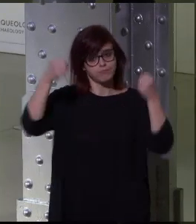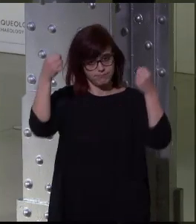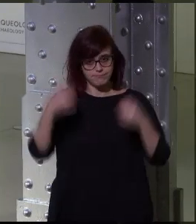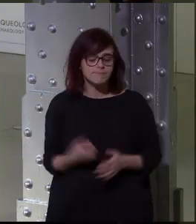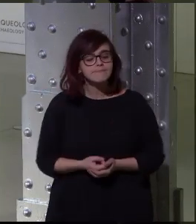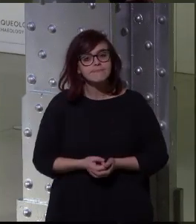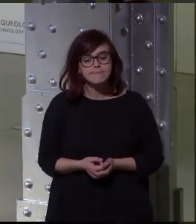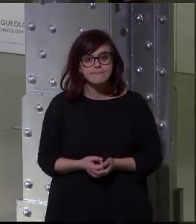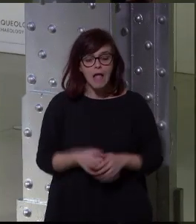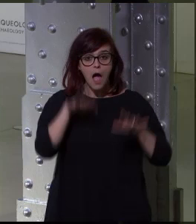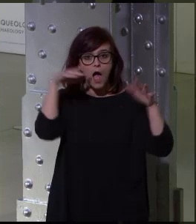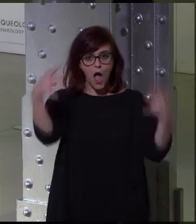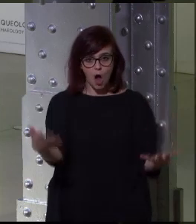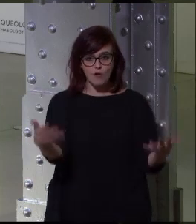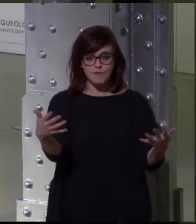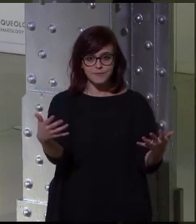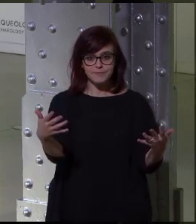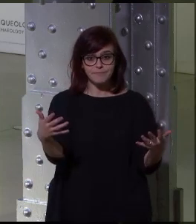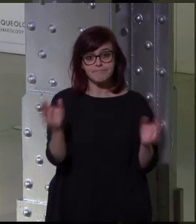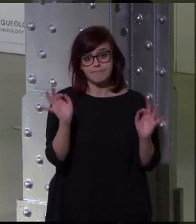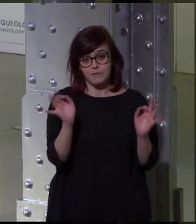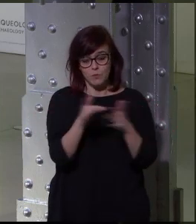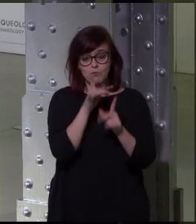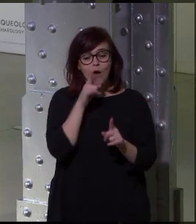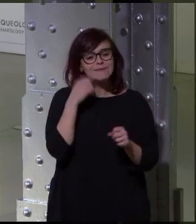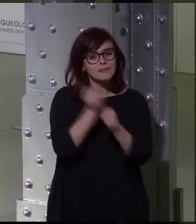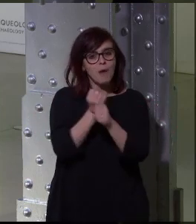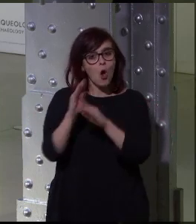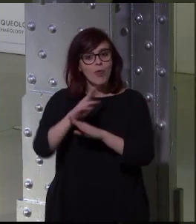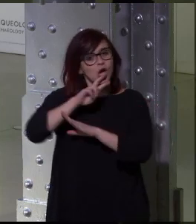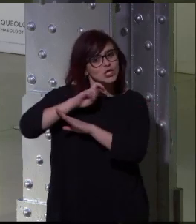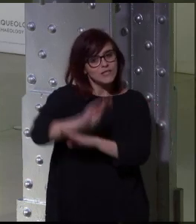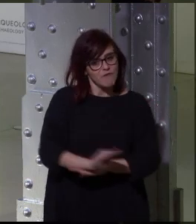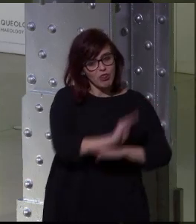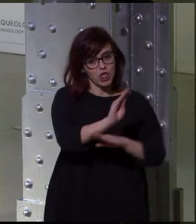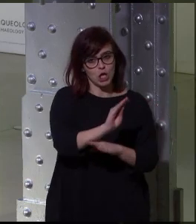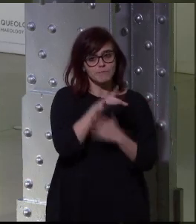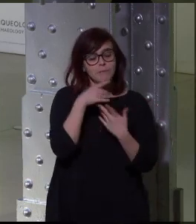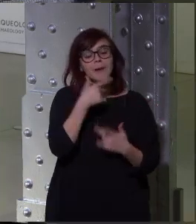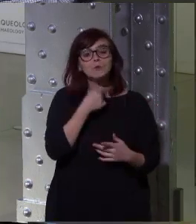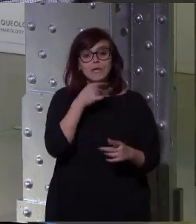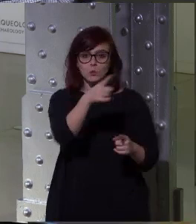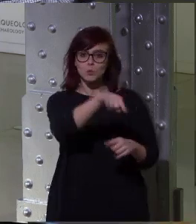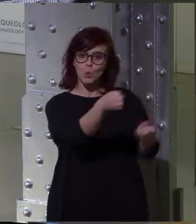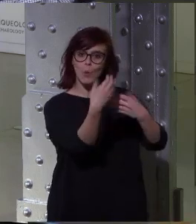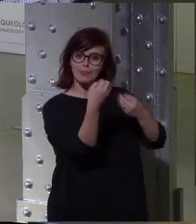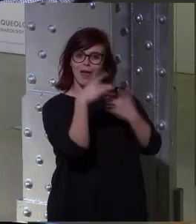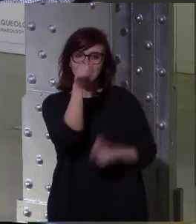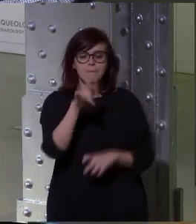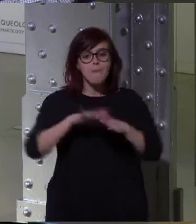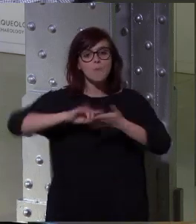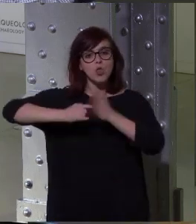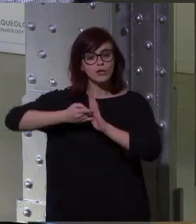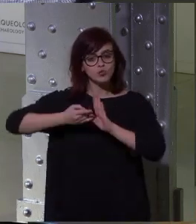Bueno, ahora, dentro de esta labor de conservación, me gustaría que nos contases un poquito